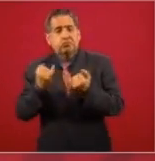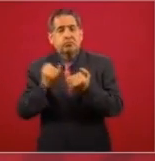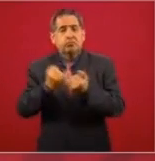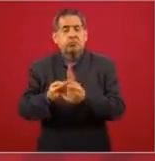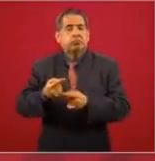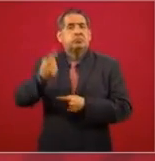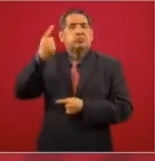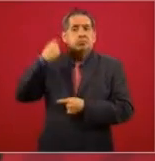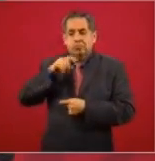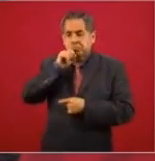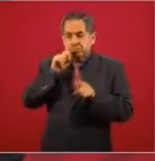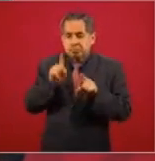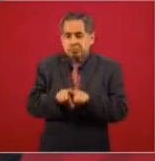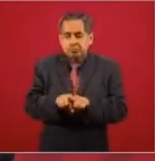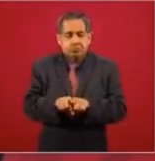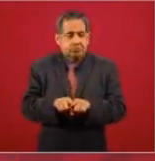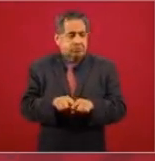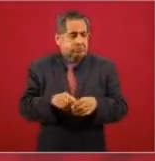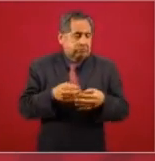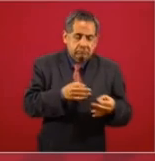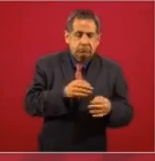en lo que sucedió